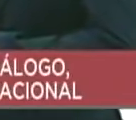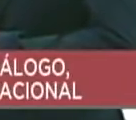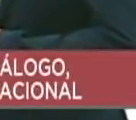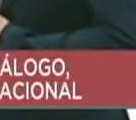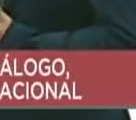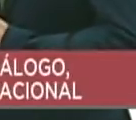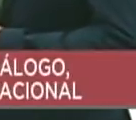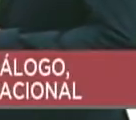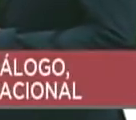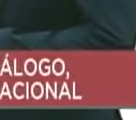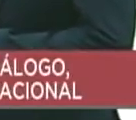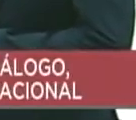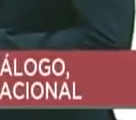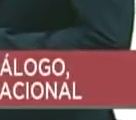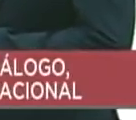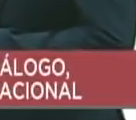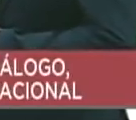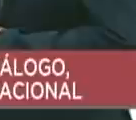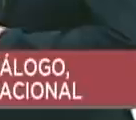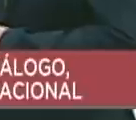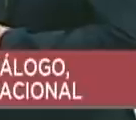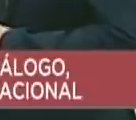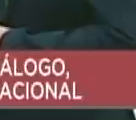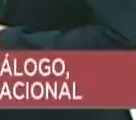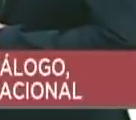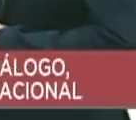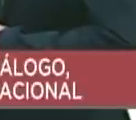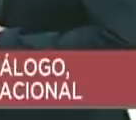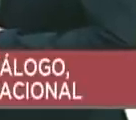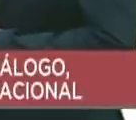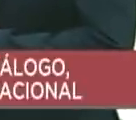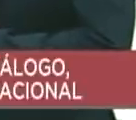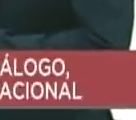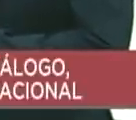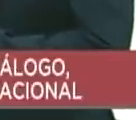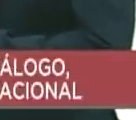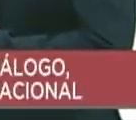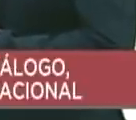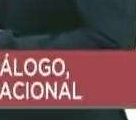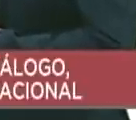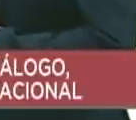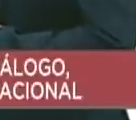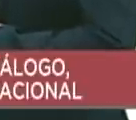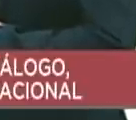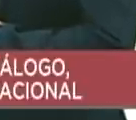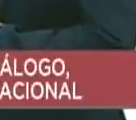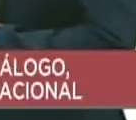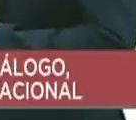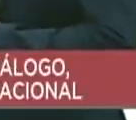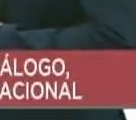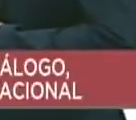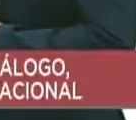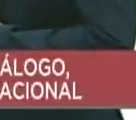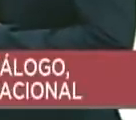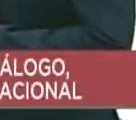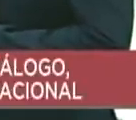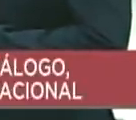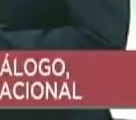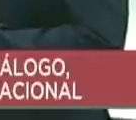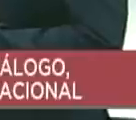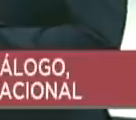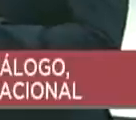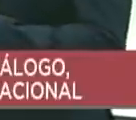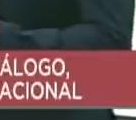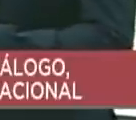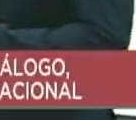contexto en el que se desarrolla esta reunión de trabajo en el Salón Ayacucho, en el Palacio de Miraflores. El llamado